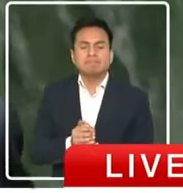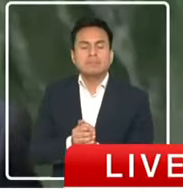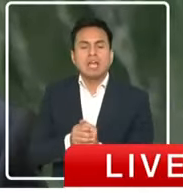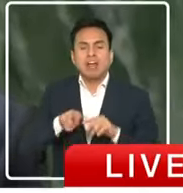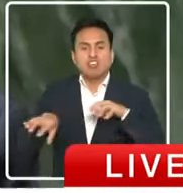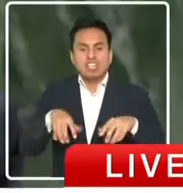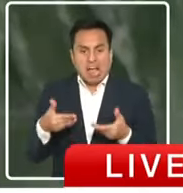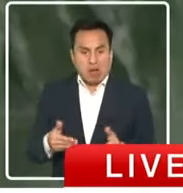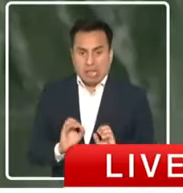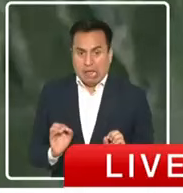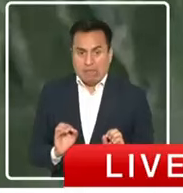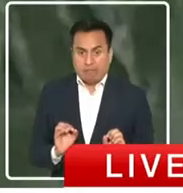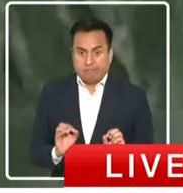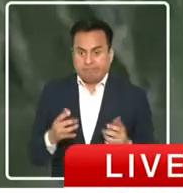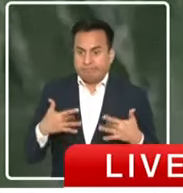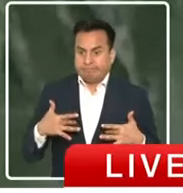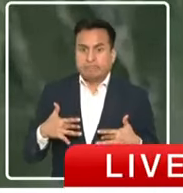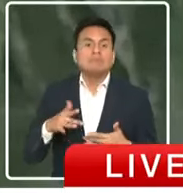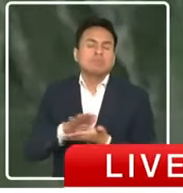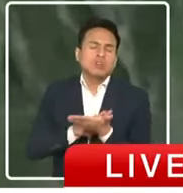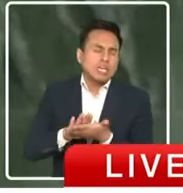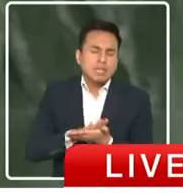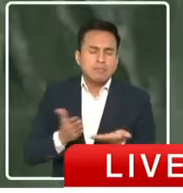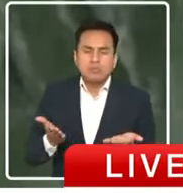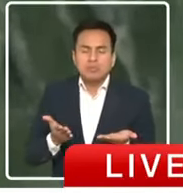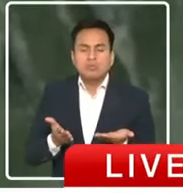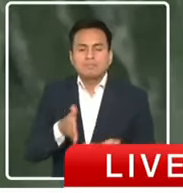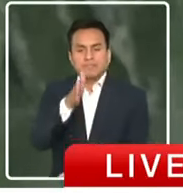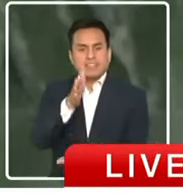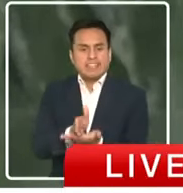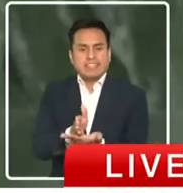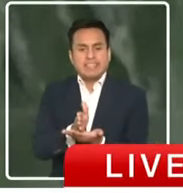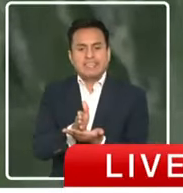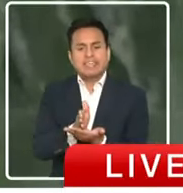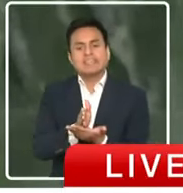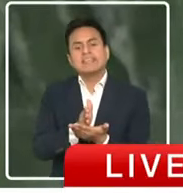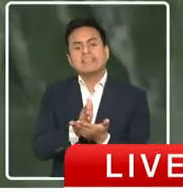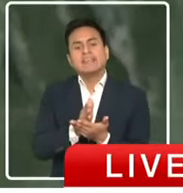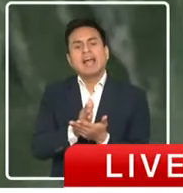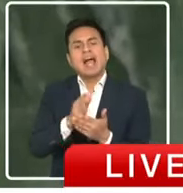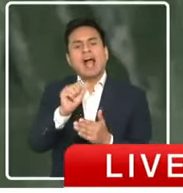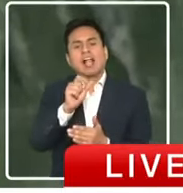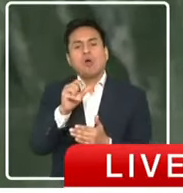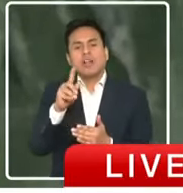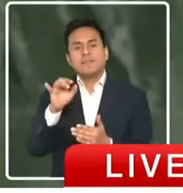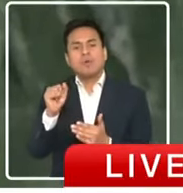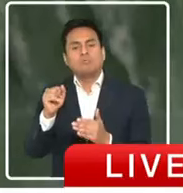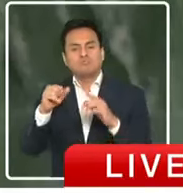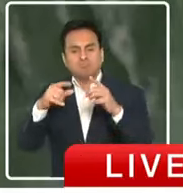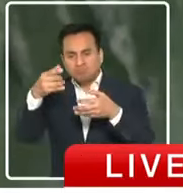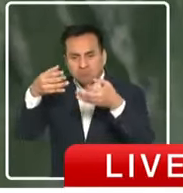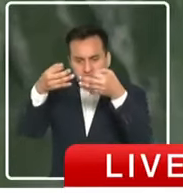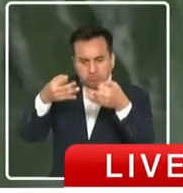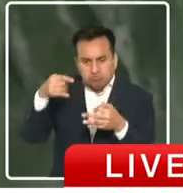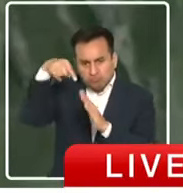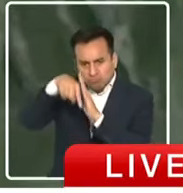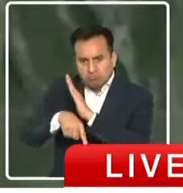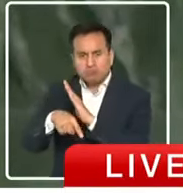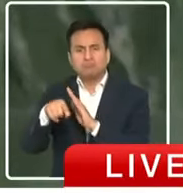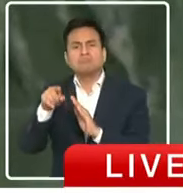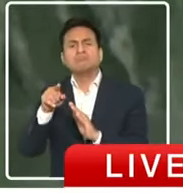tomamos acciones ahora, como por ejemplo, exigir la trazabilidad de los algoritmos, auditorías de